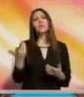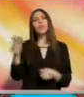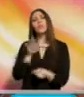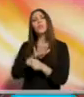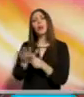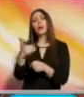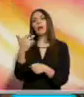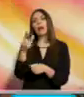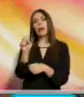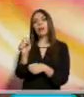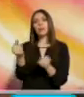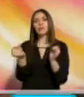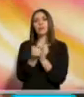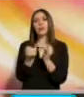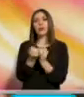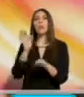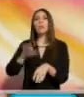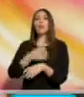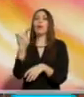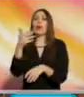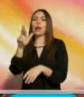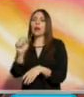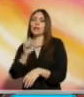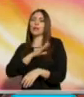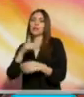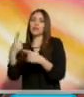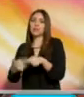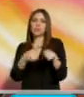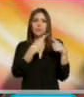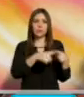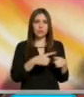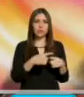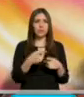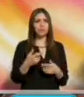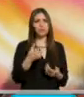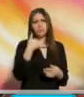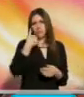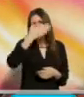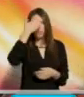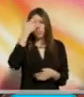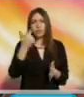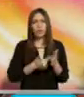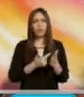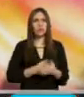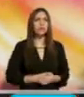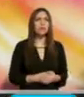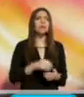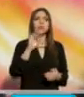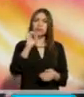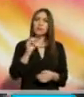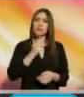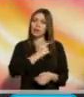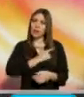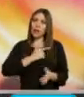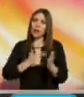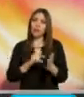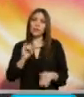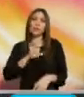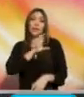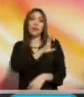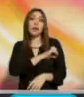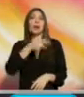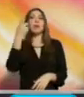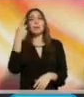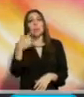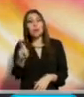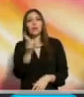grasa también? Eso ¿no? es muy buena Porque hay de pregunta. grasa a grasa, Claro, Enrique. claro. A ti yo sé que no te gusta, pero... No, sí, lo peor es que sí me gusta, me encanta, pero pues